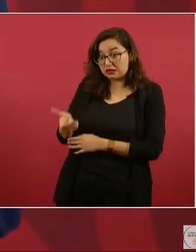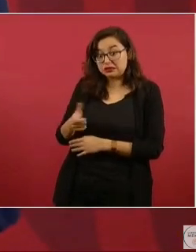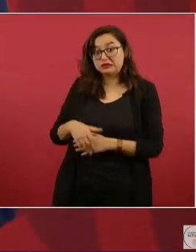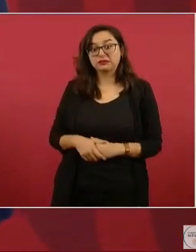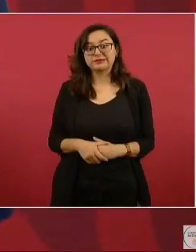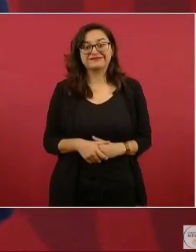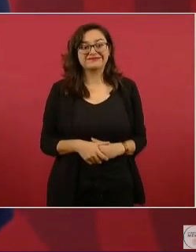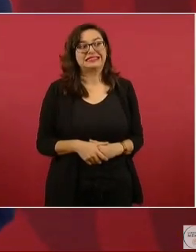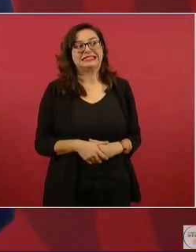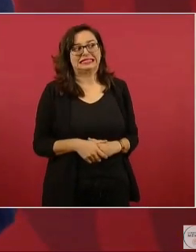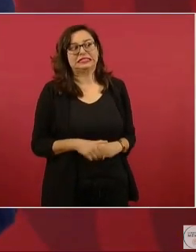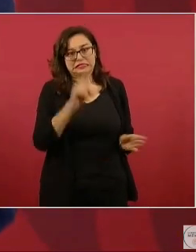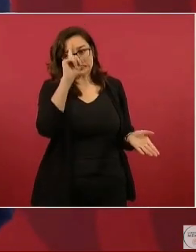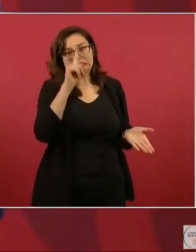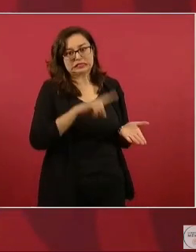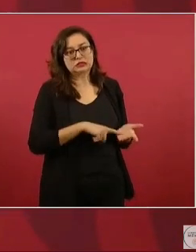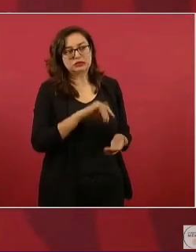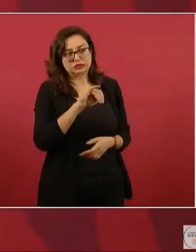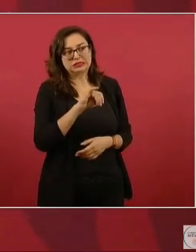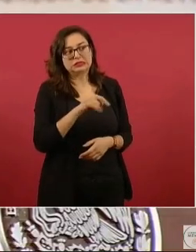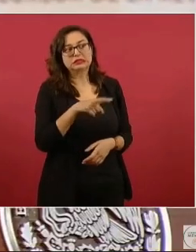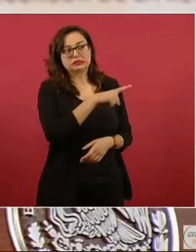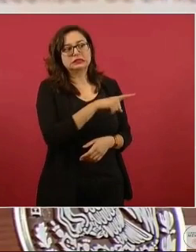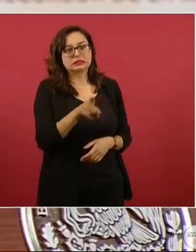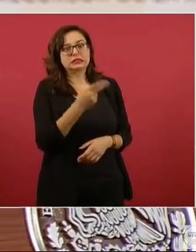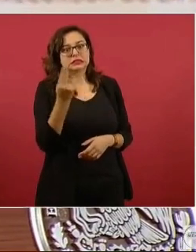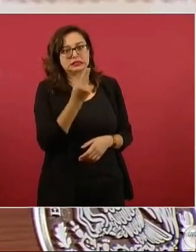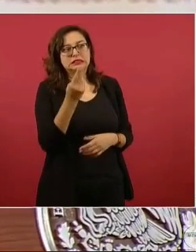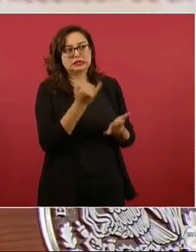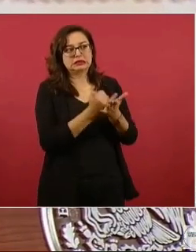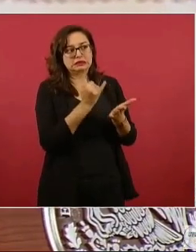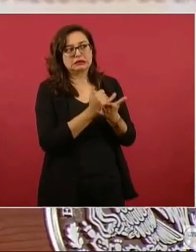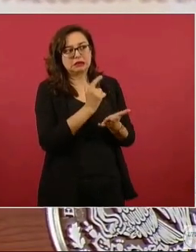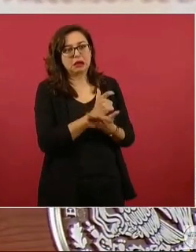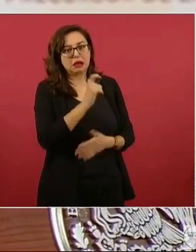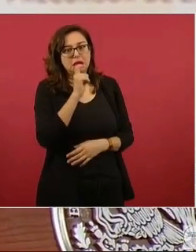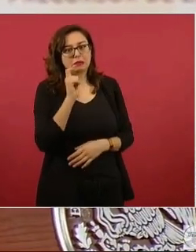Pues yo creo que sí se va a tener que pagar impuestos.